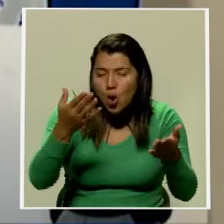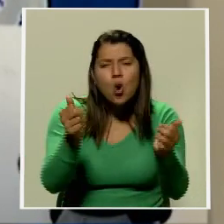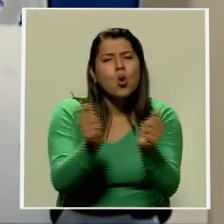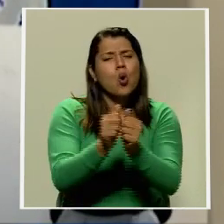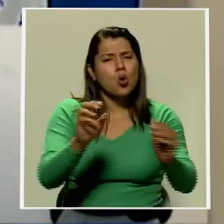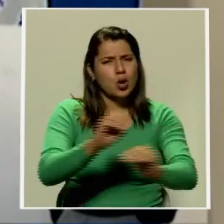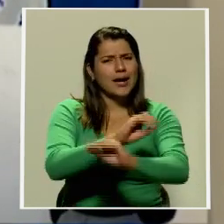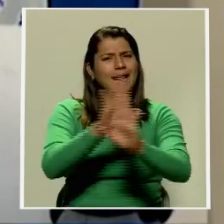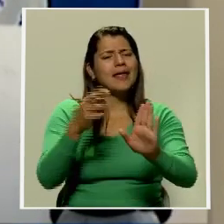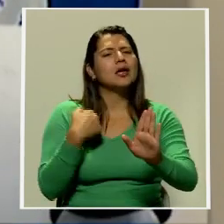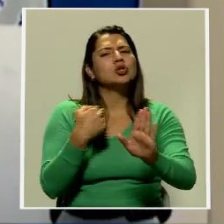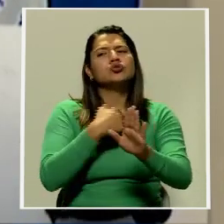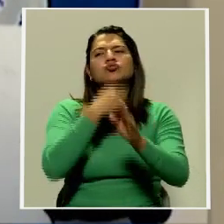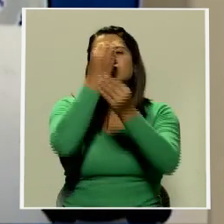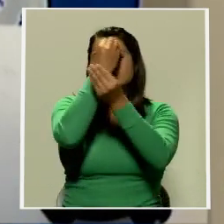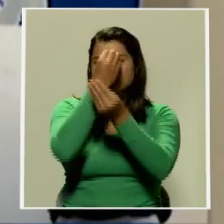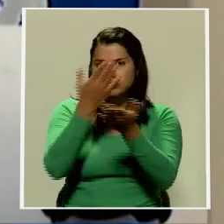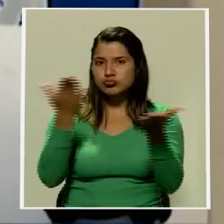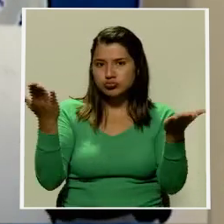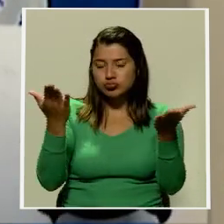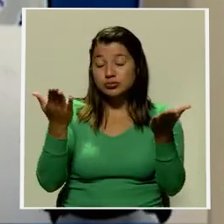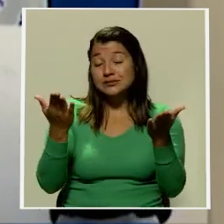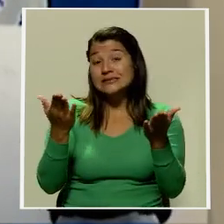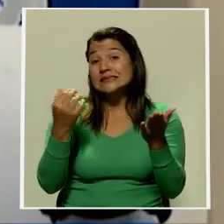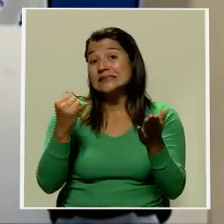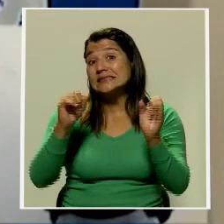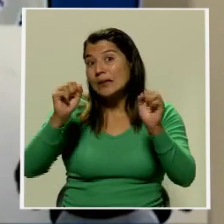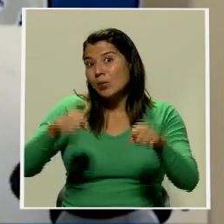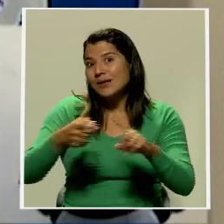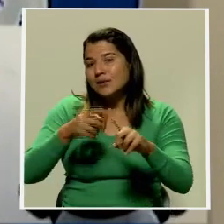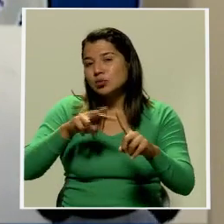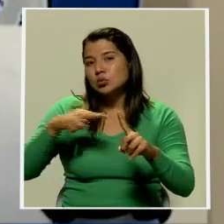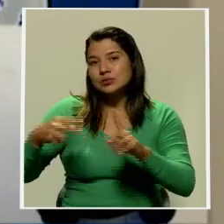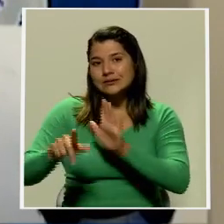en los términos que establece y que jurídicamente proceda.